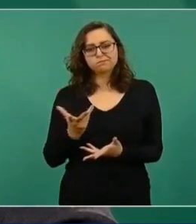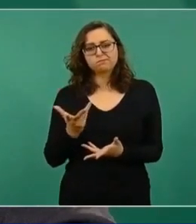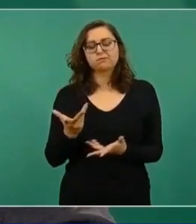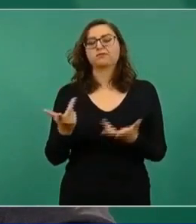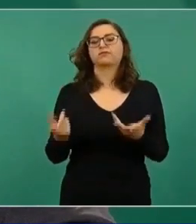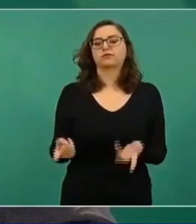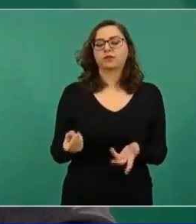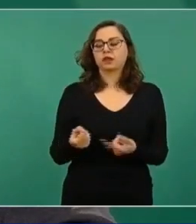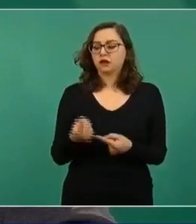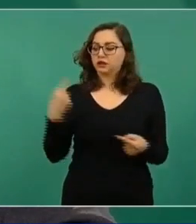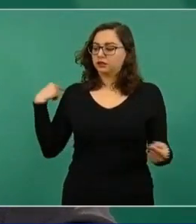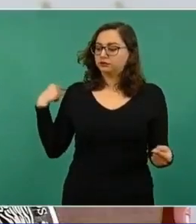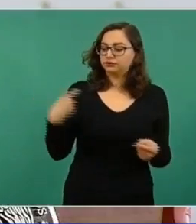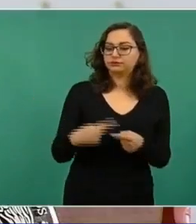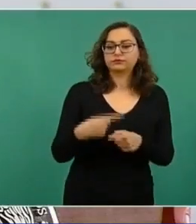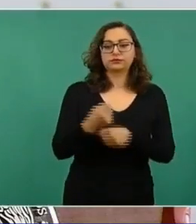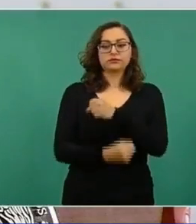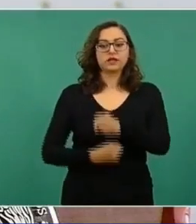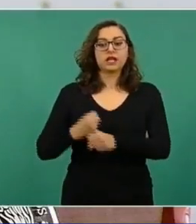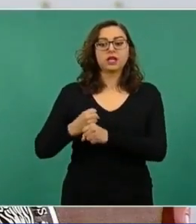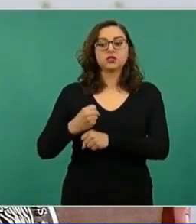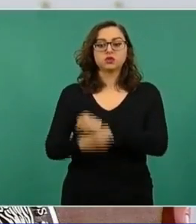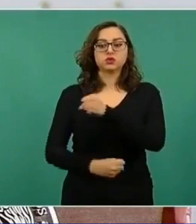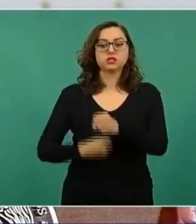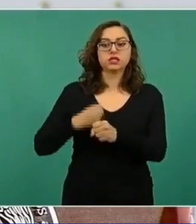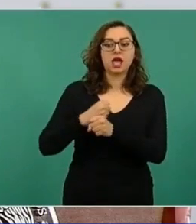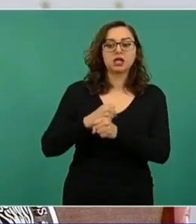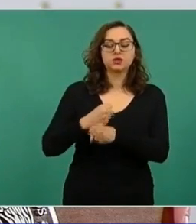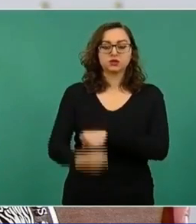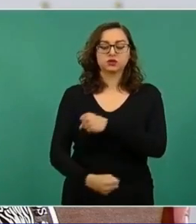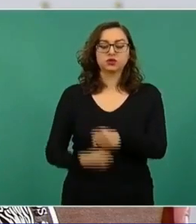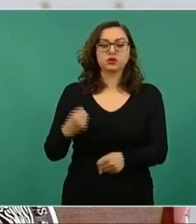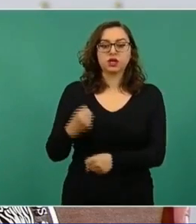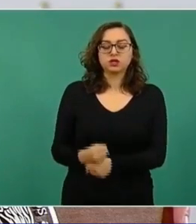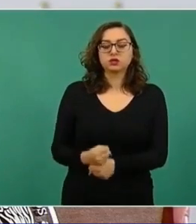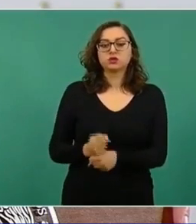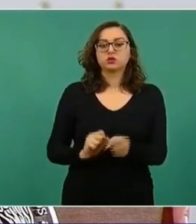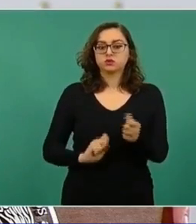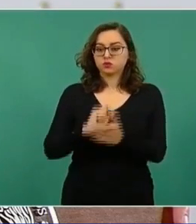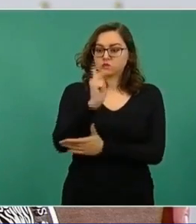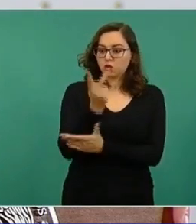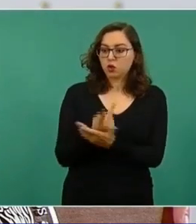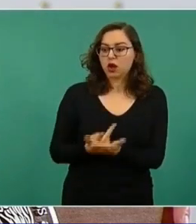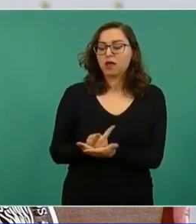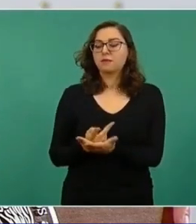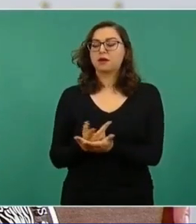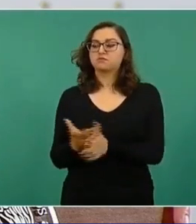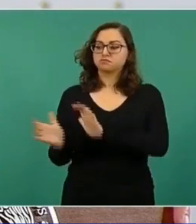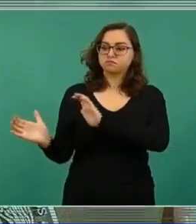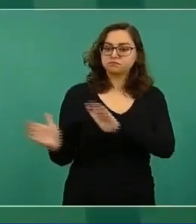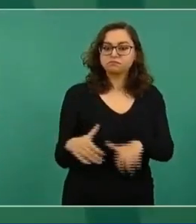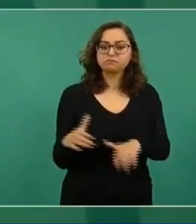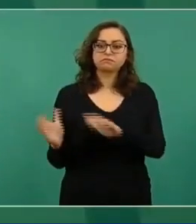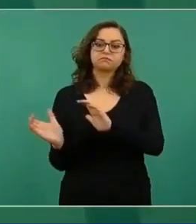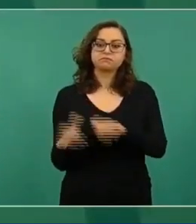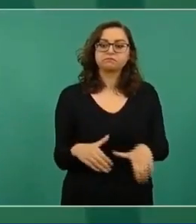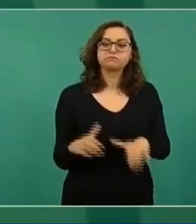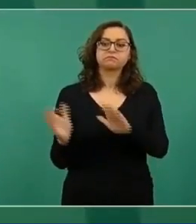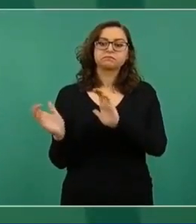aceptación durante varias décadas de este programa de búsqueda de especialistas, pues